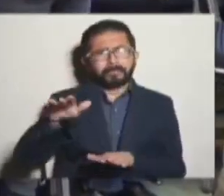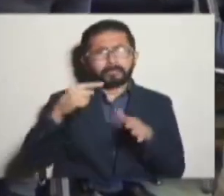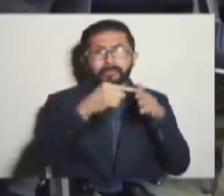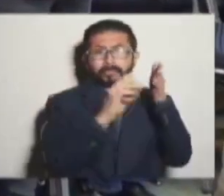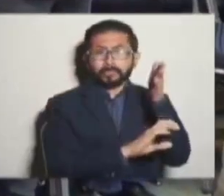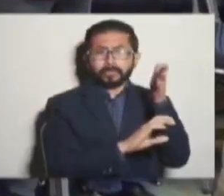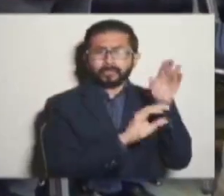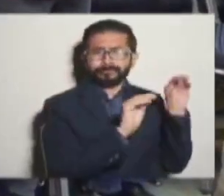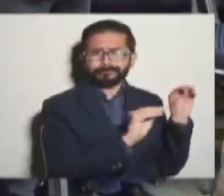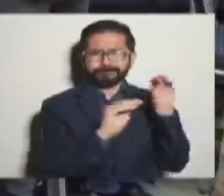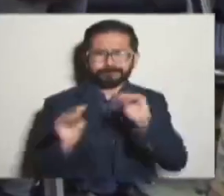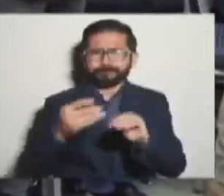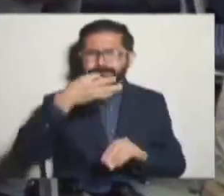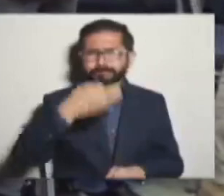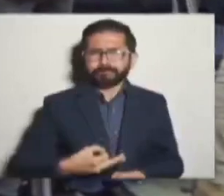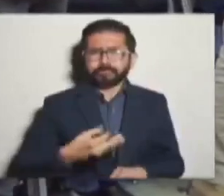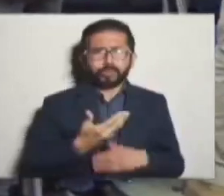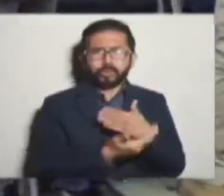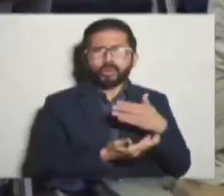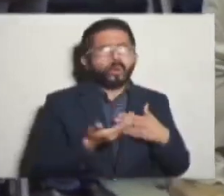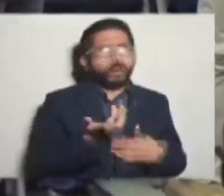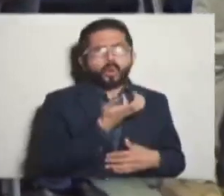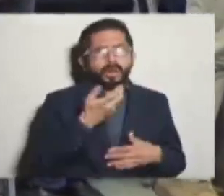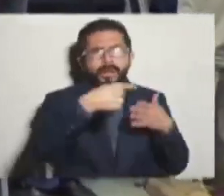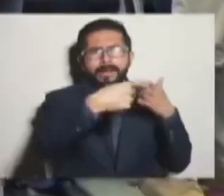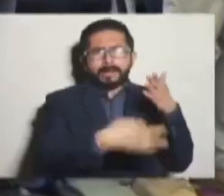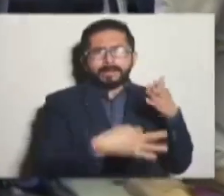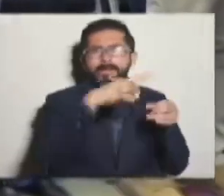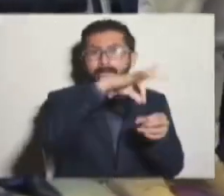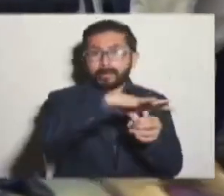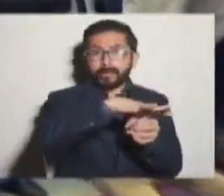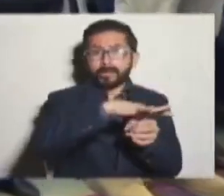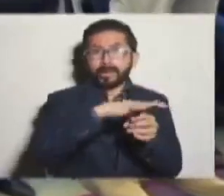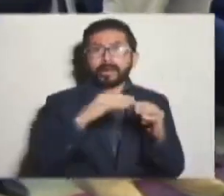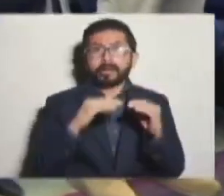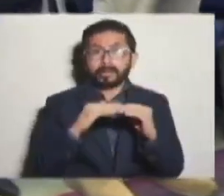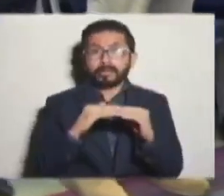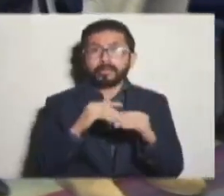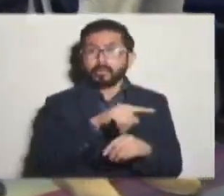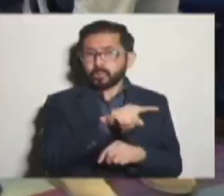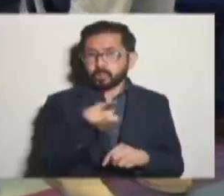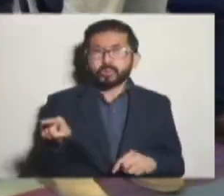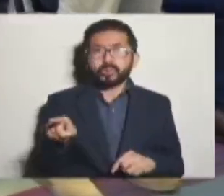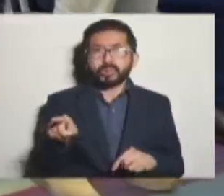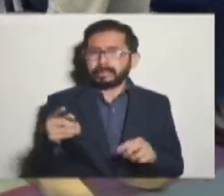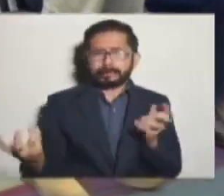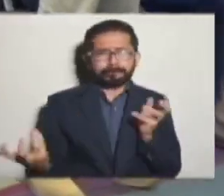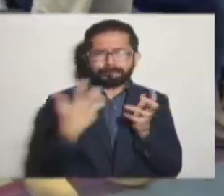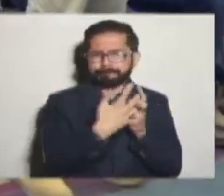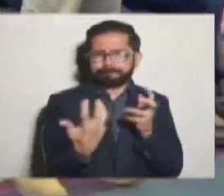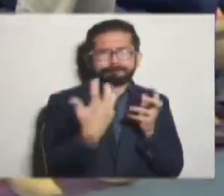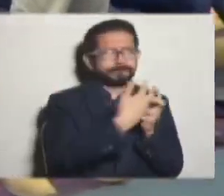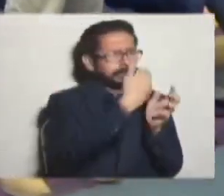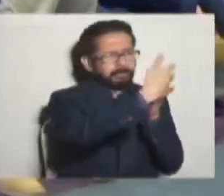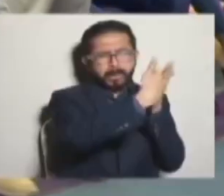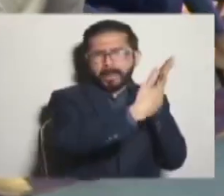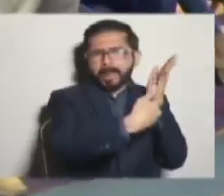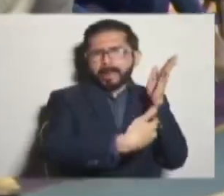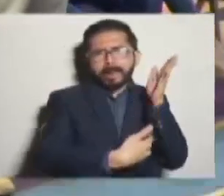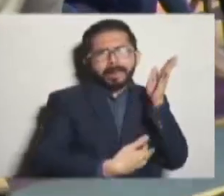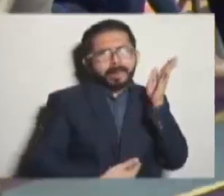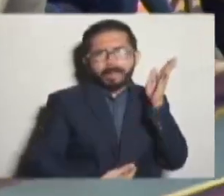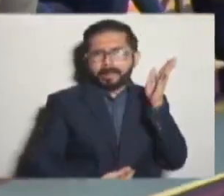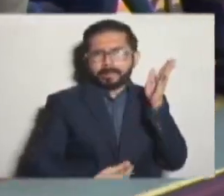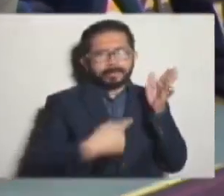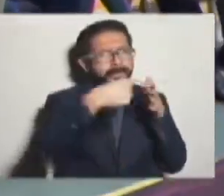y leyes electorales ateniéndose a sus textos cualesquiera que fueren las